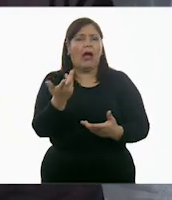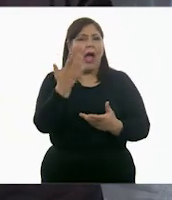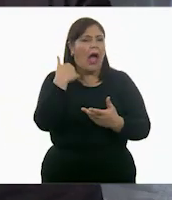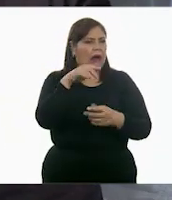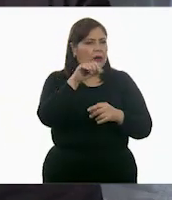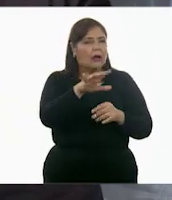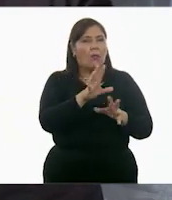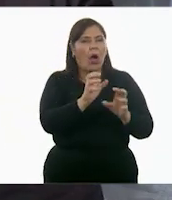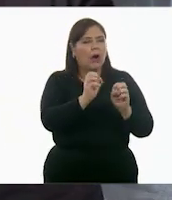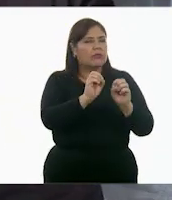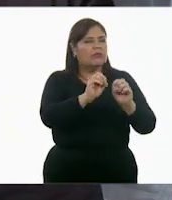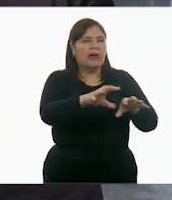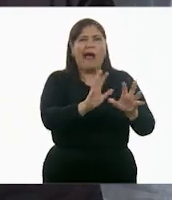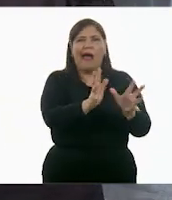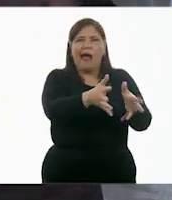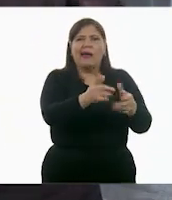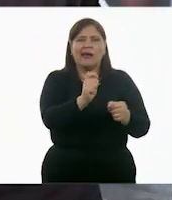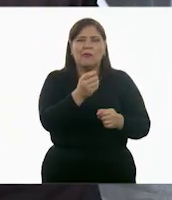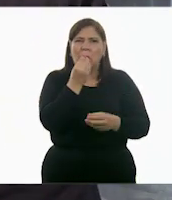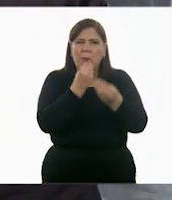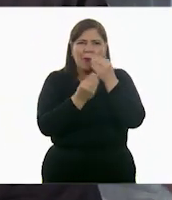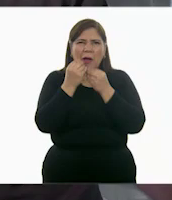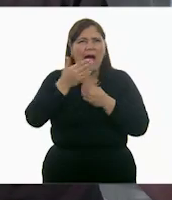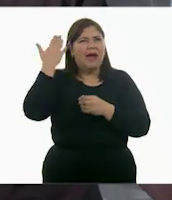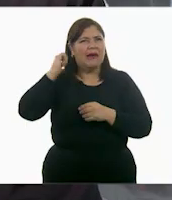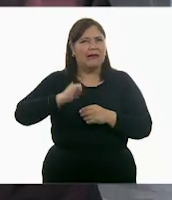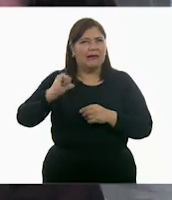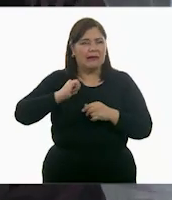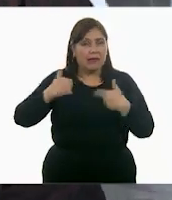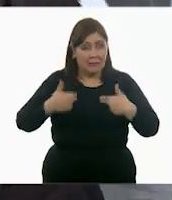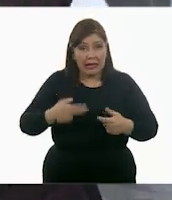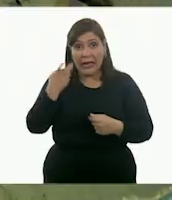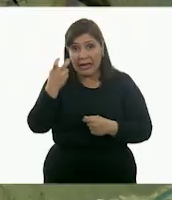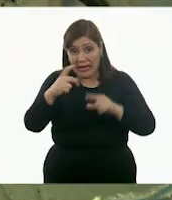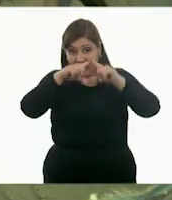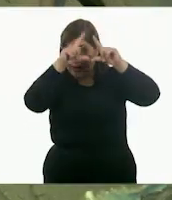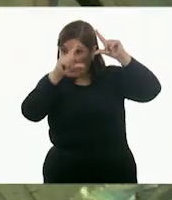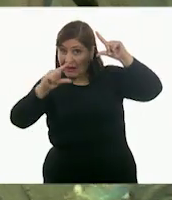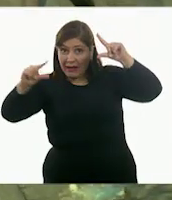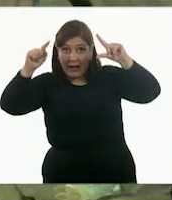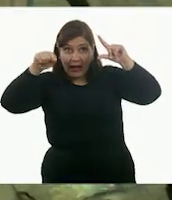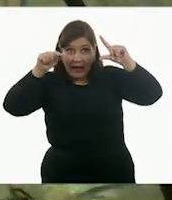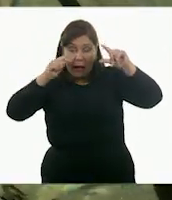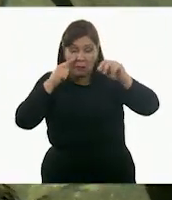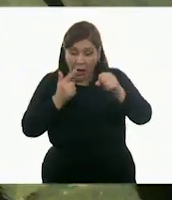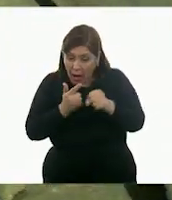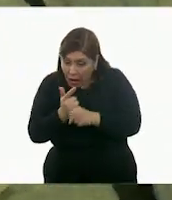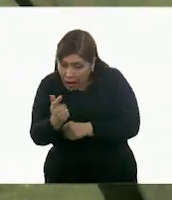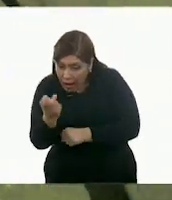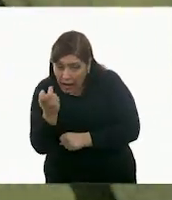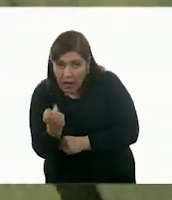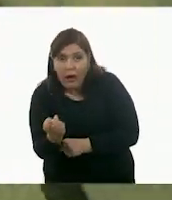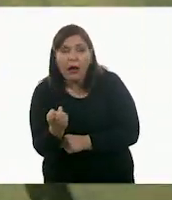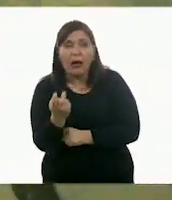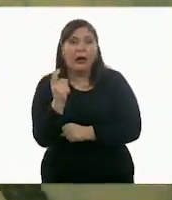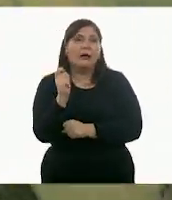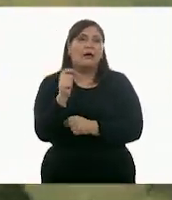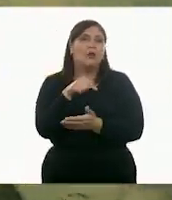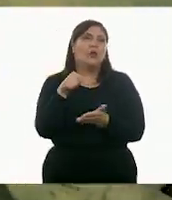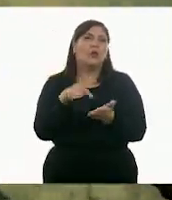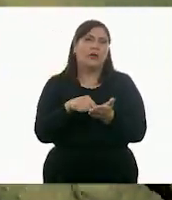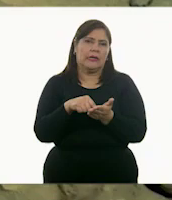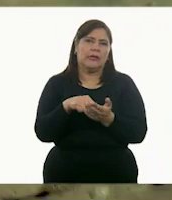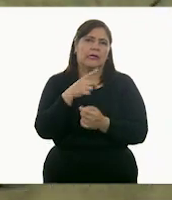humanos ahí. Entonces, este yacimiento que es la península de Yucatán, y en específico el sitio que conocemos como